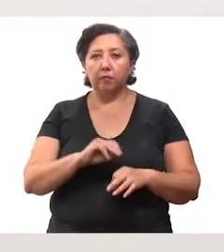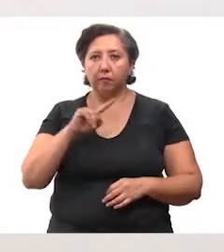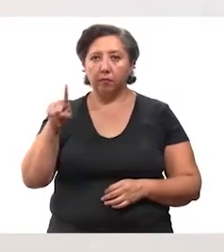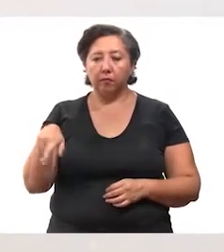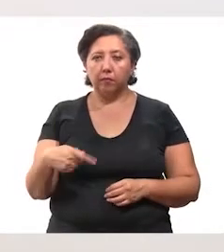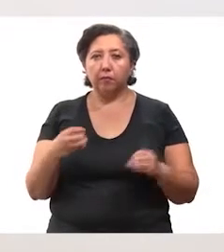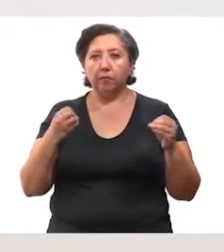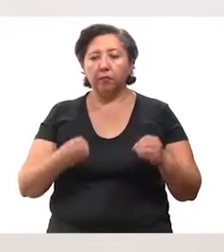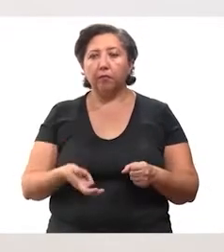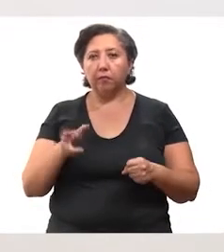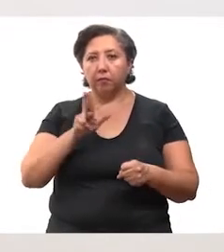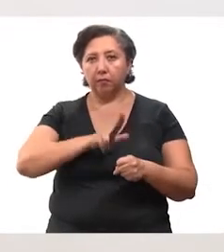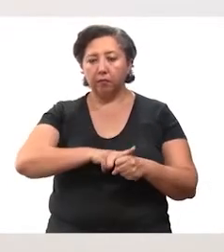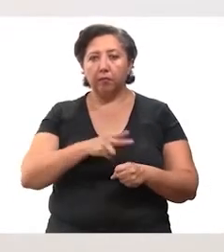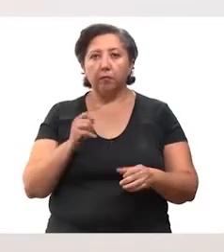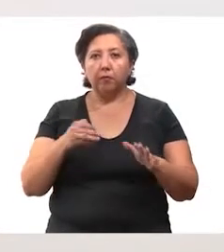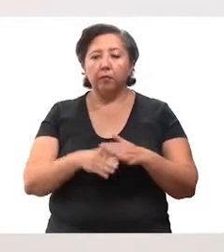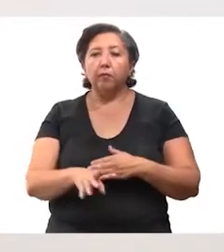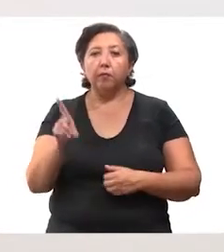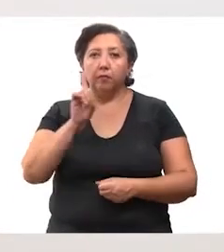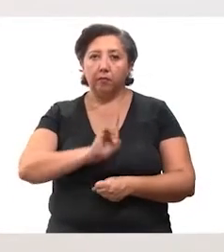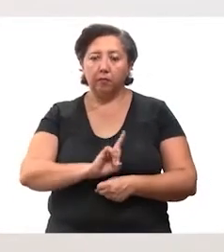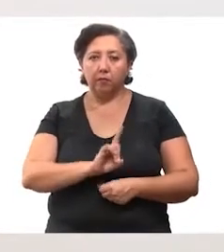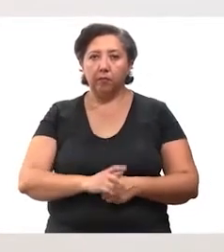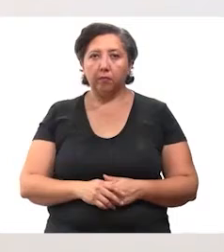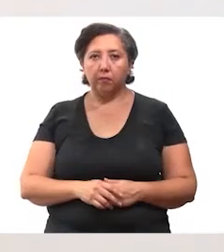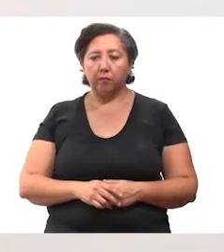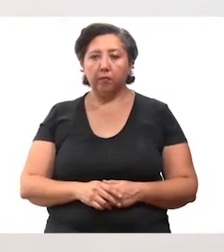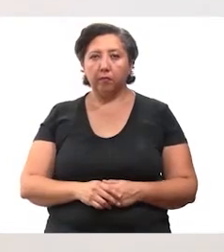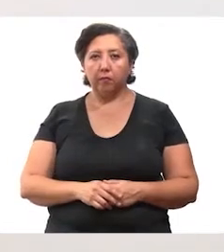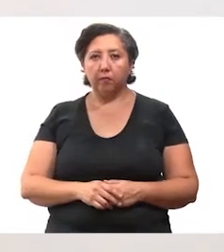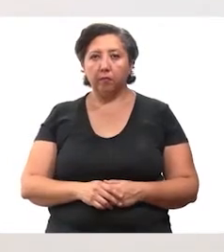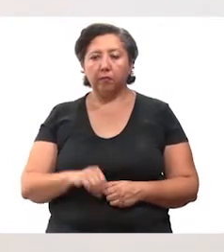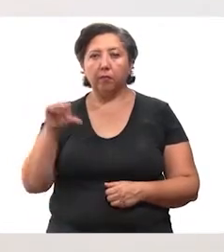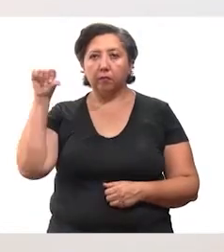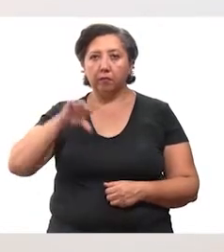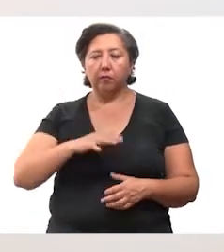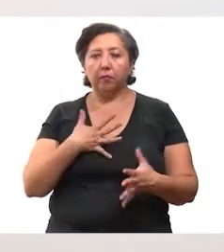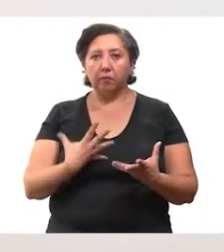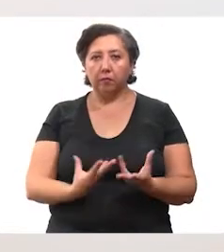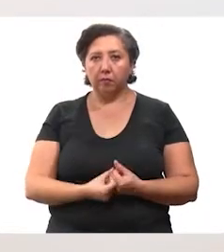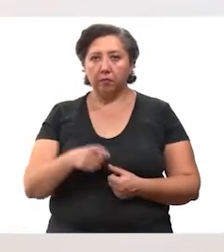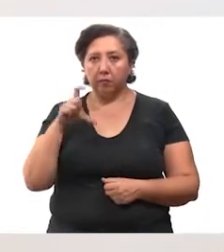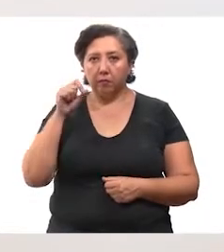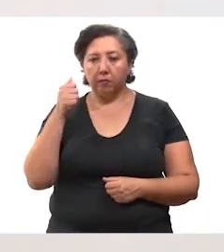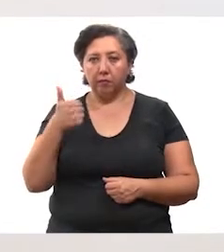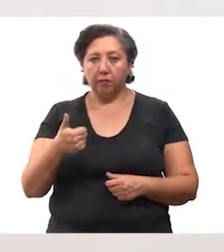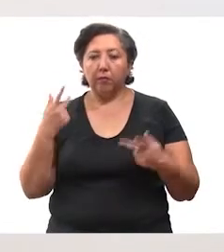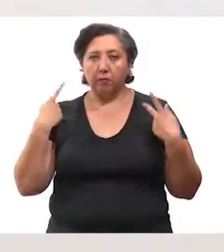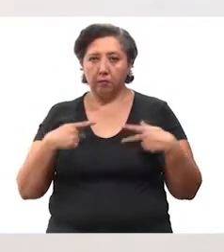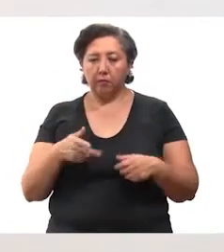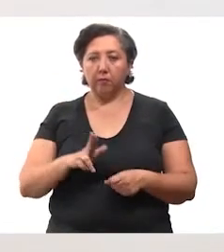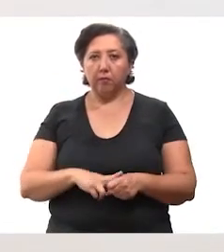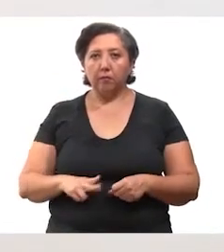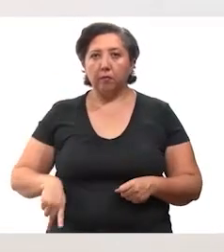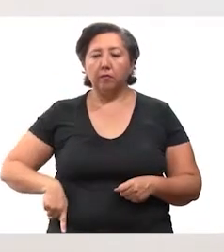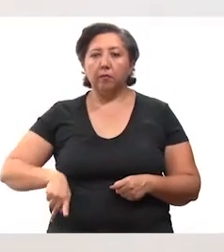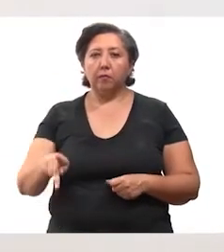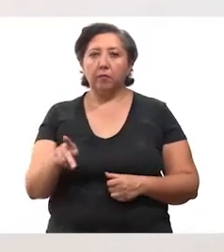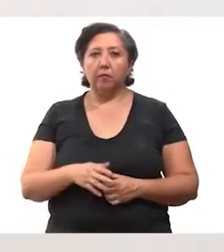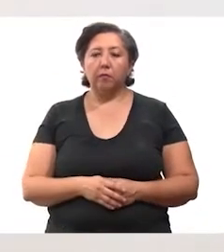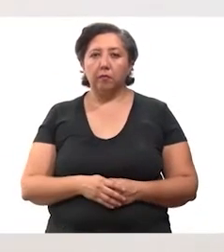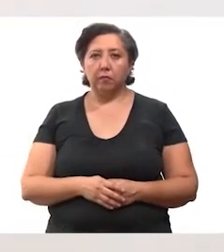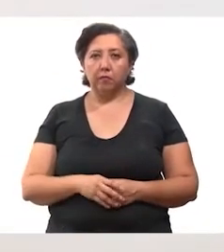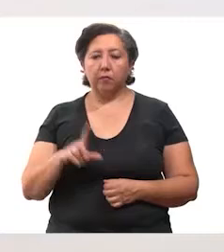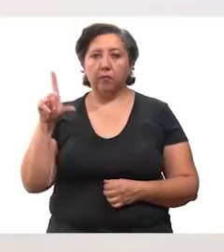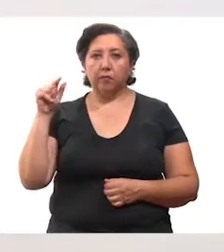más importantes son la ocupación hospitalaria y los ingresos diarios. El día de hoy tenemos 26 pacientes en hospitales públicos.